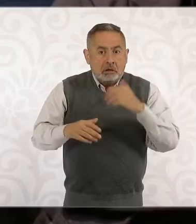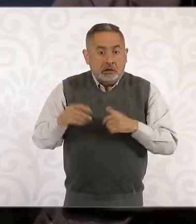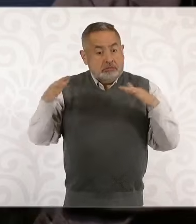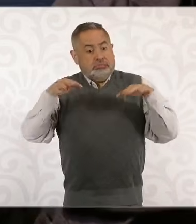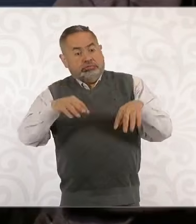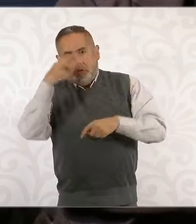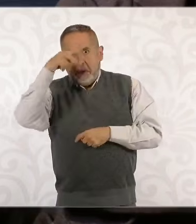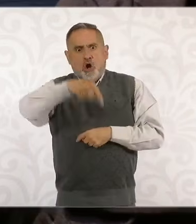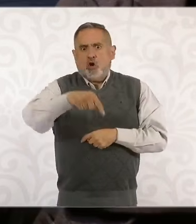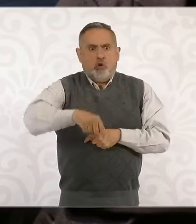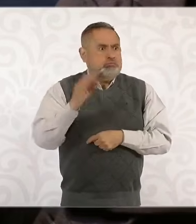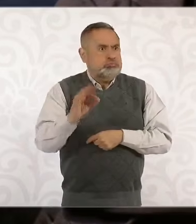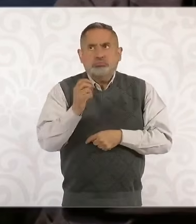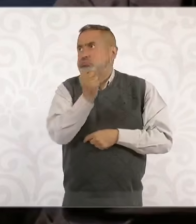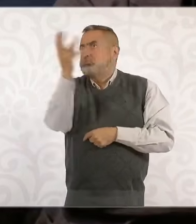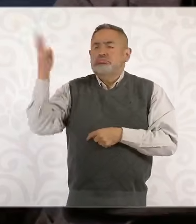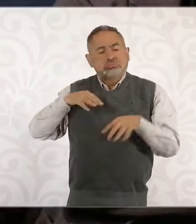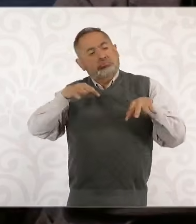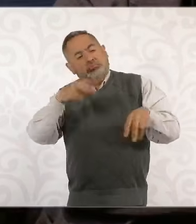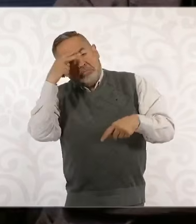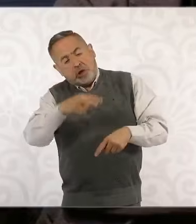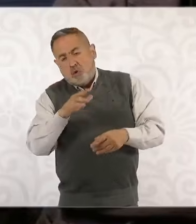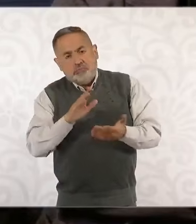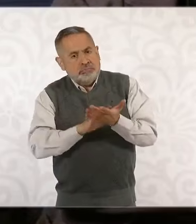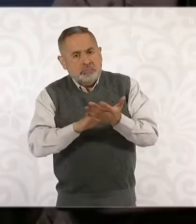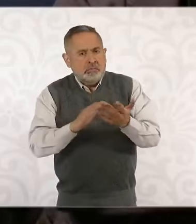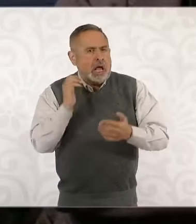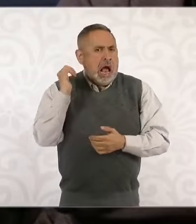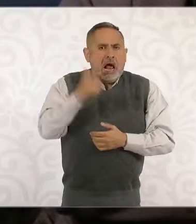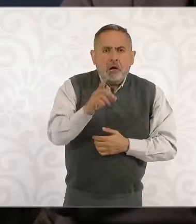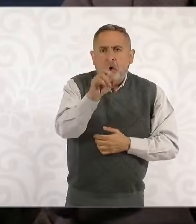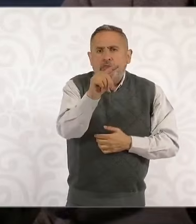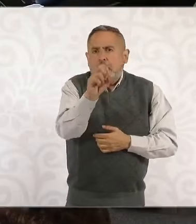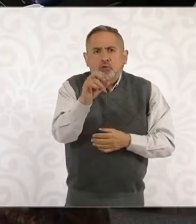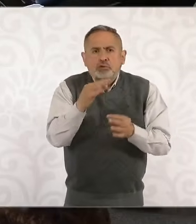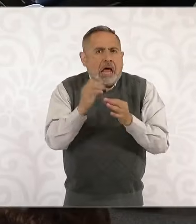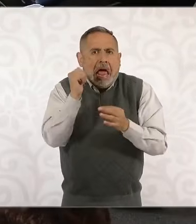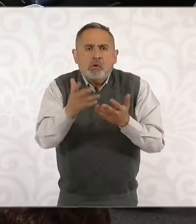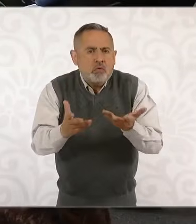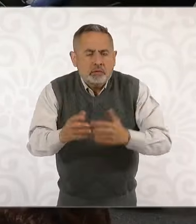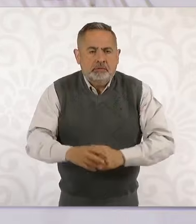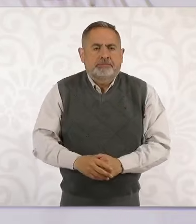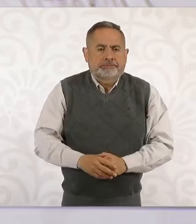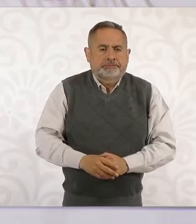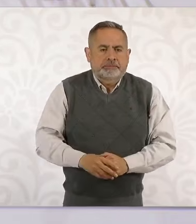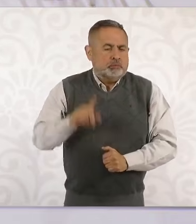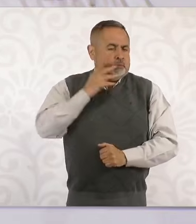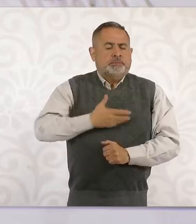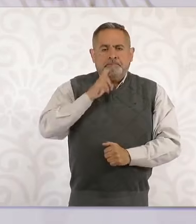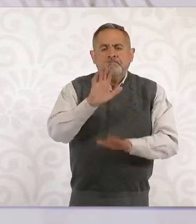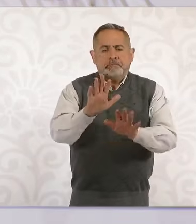México pues a gran escala. ¿Ya tiene usted algunos datos que nos pudiera facilitar? Pues ahora que venga Josefina le invitamos a